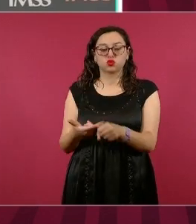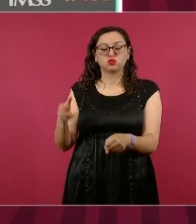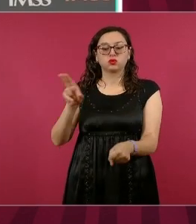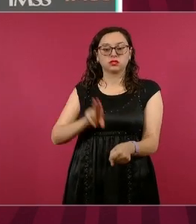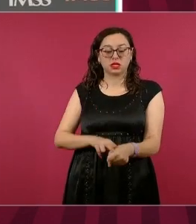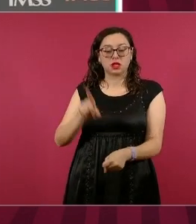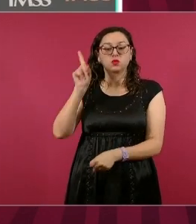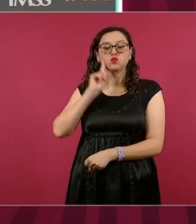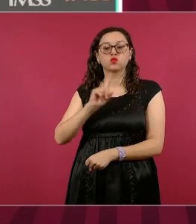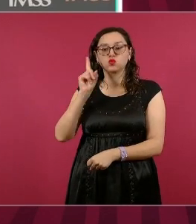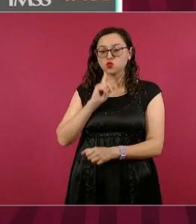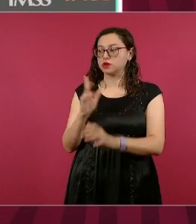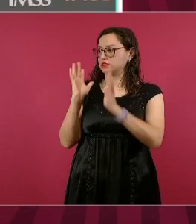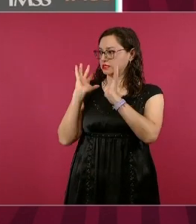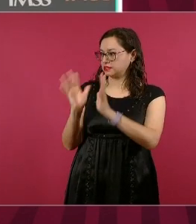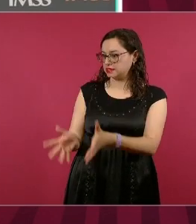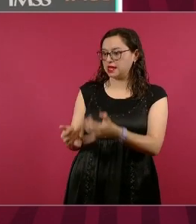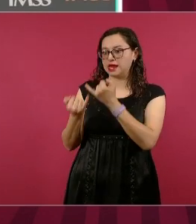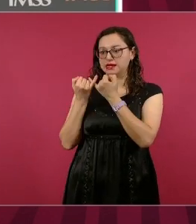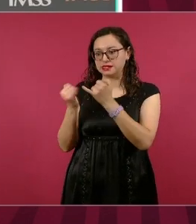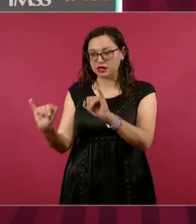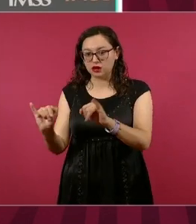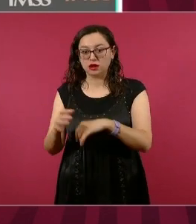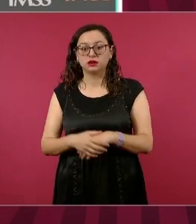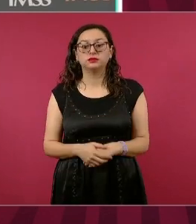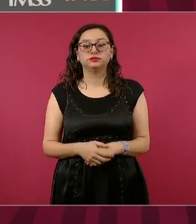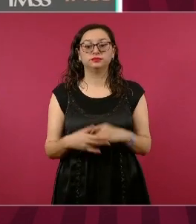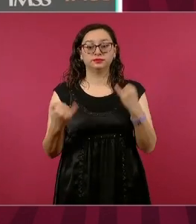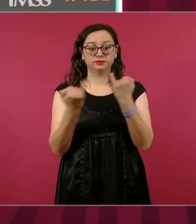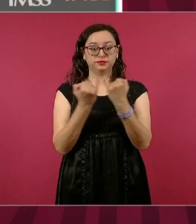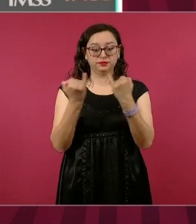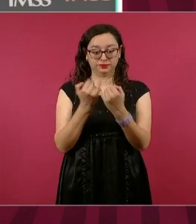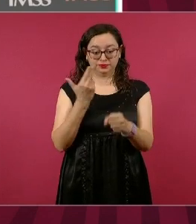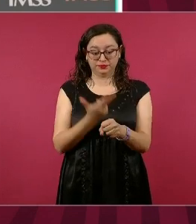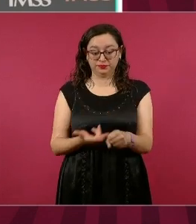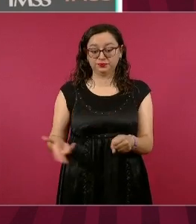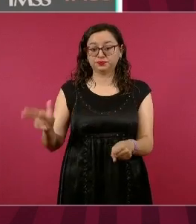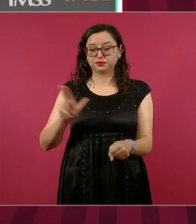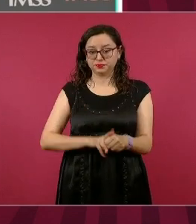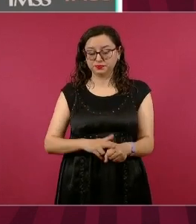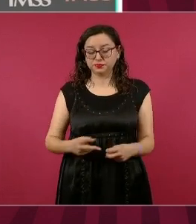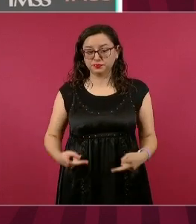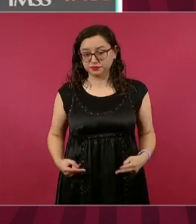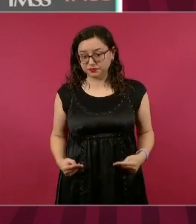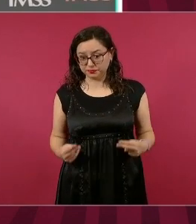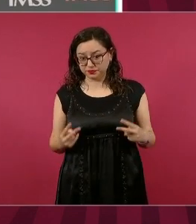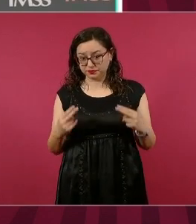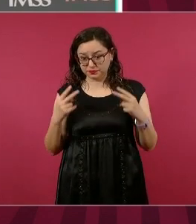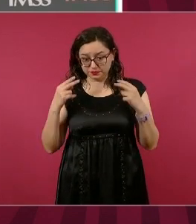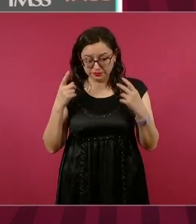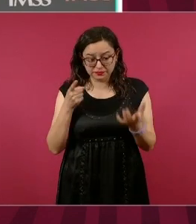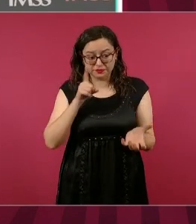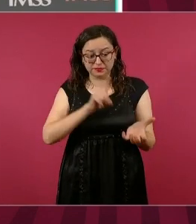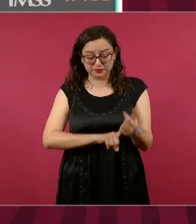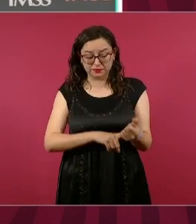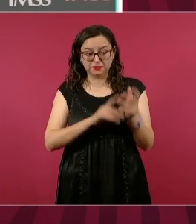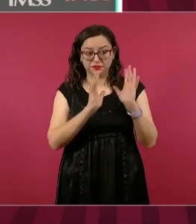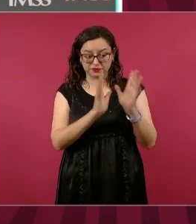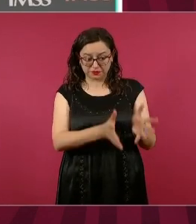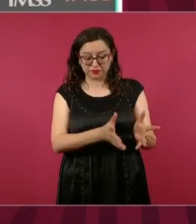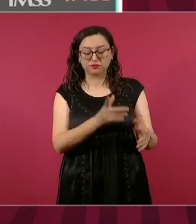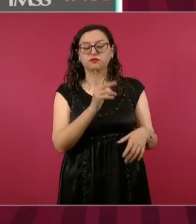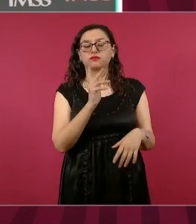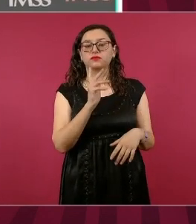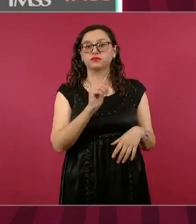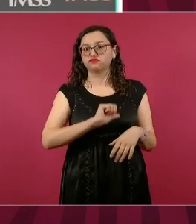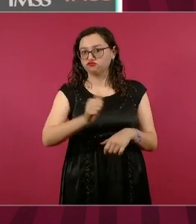cancerología que está sirviendo inclusive a otros estados de la República y la hermandad que usted ha venido proponiendo e impulsando